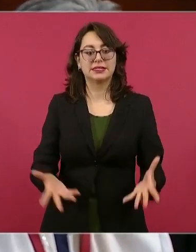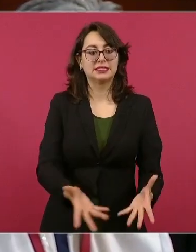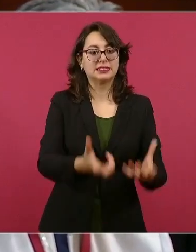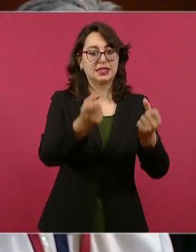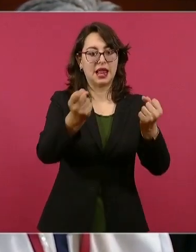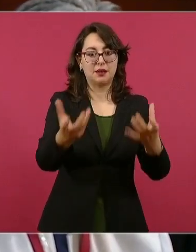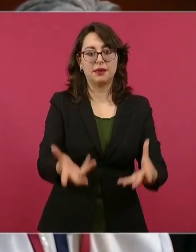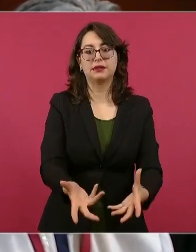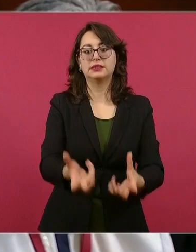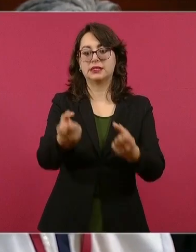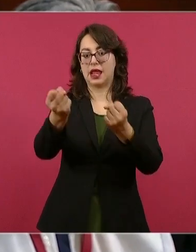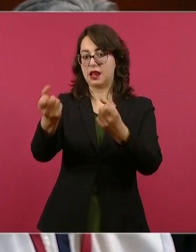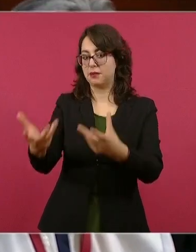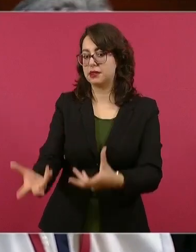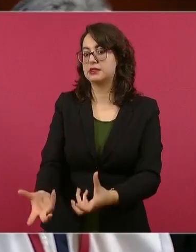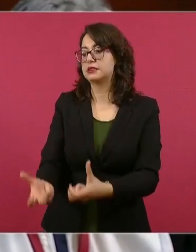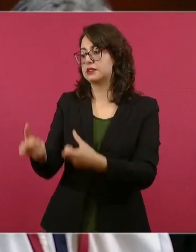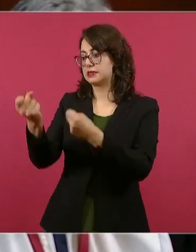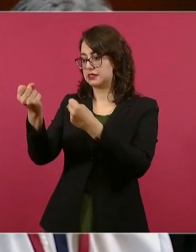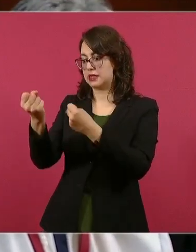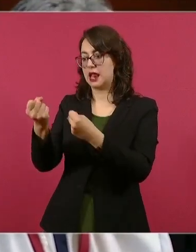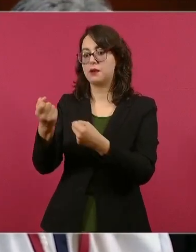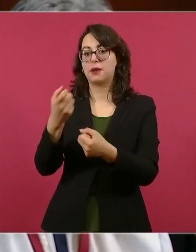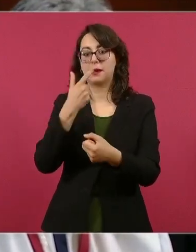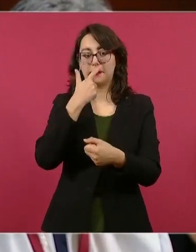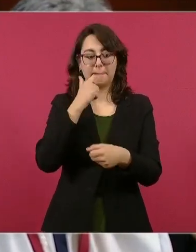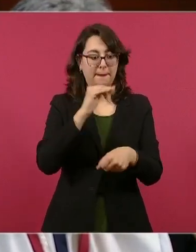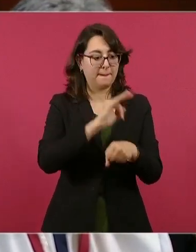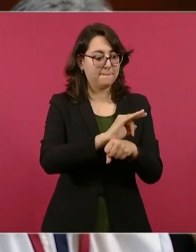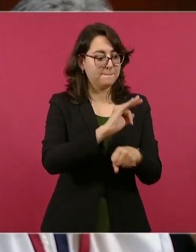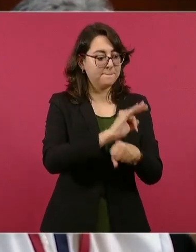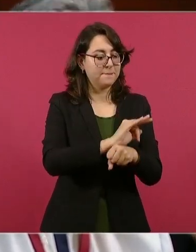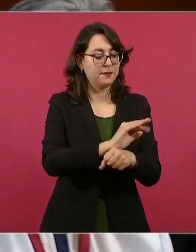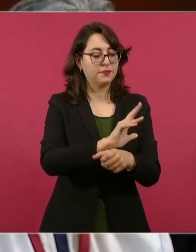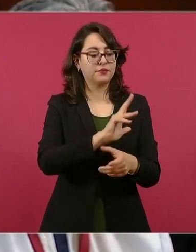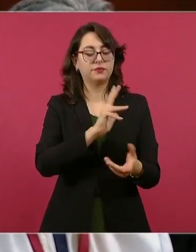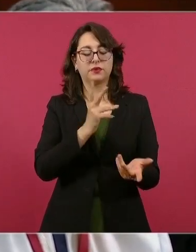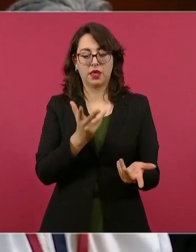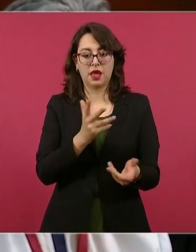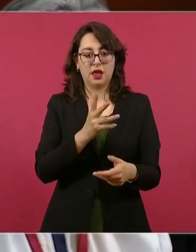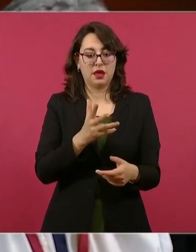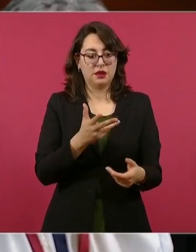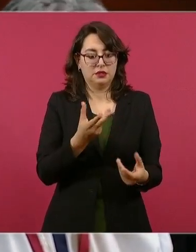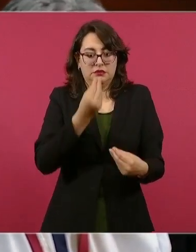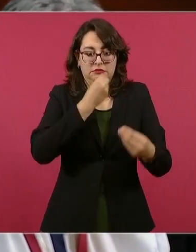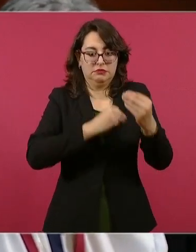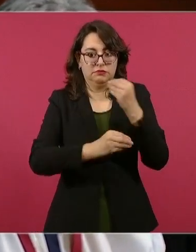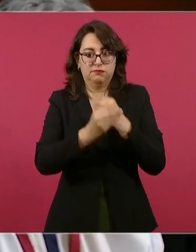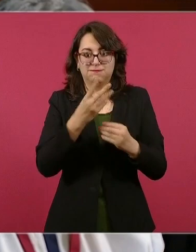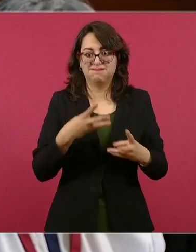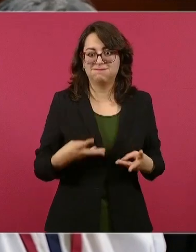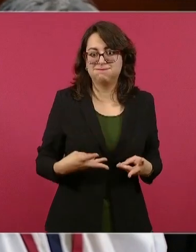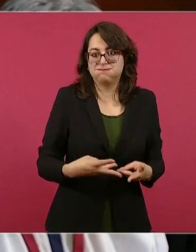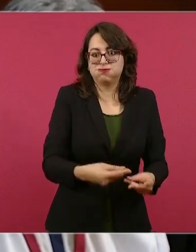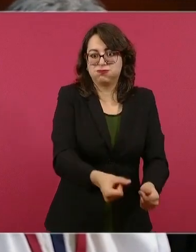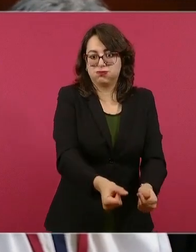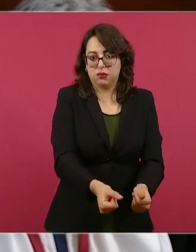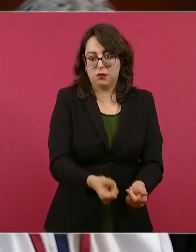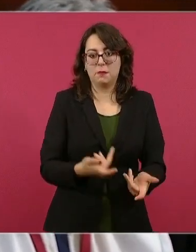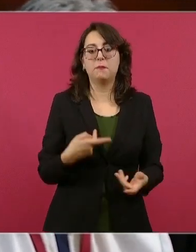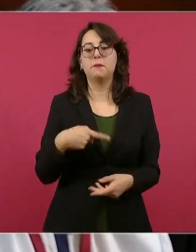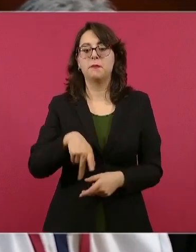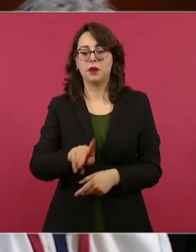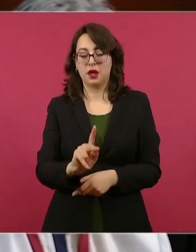erogan, también de la gente que recoge. No necesariamente se tiene que tener un refugio para poder tener eso y, bueno, pues